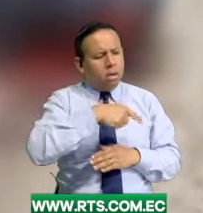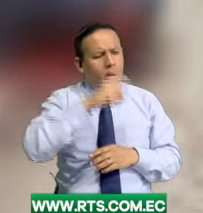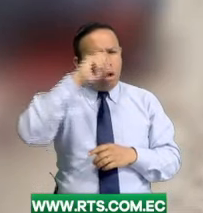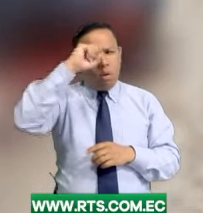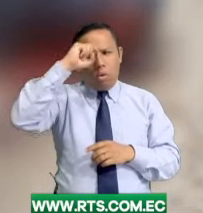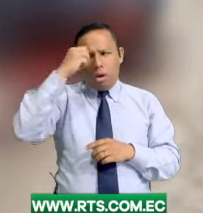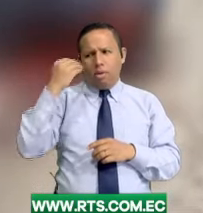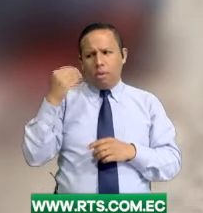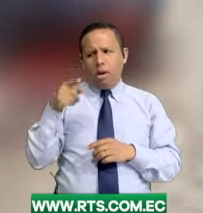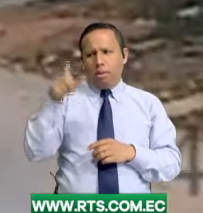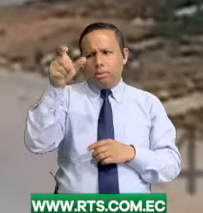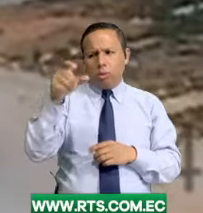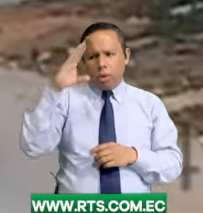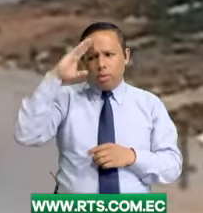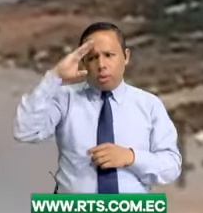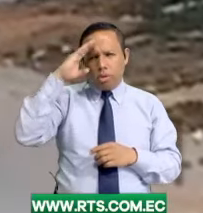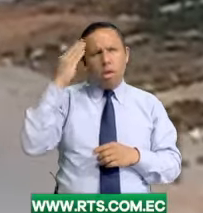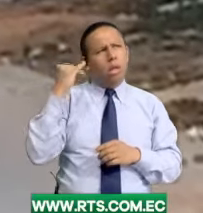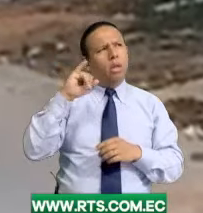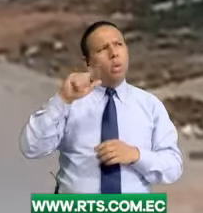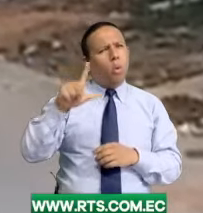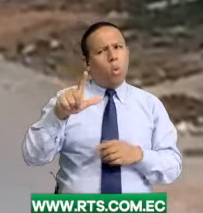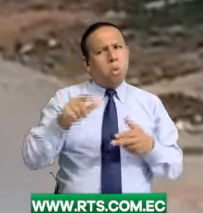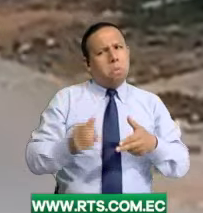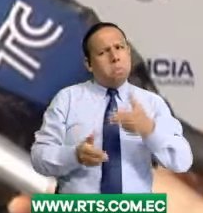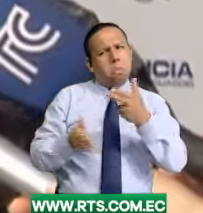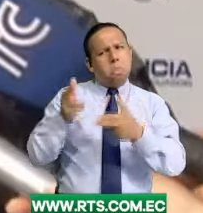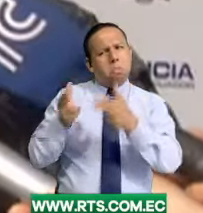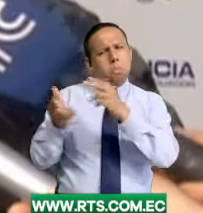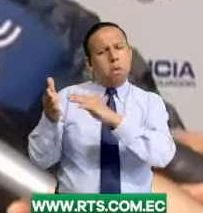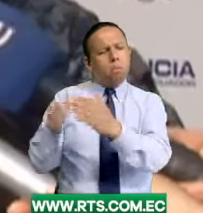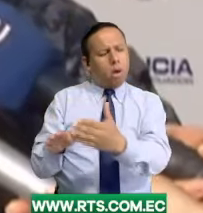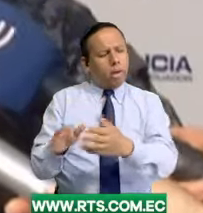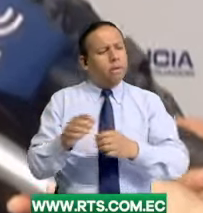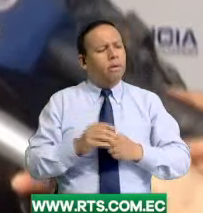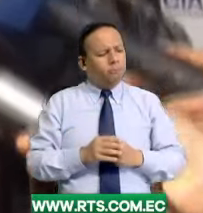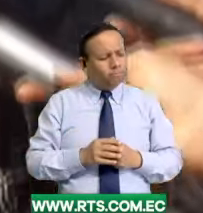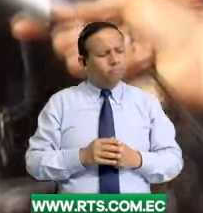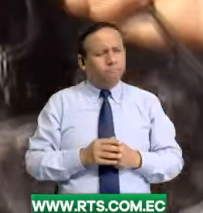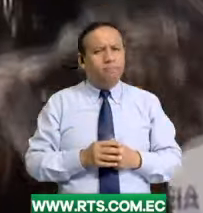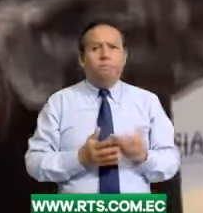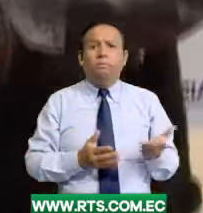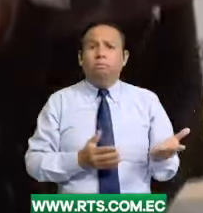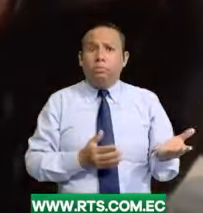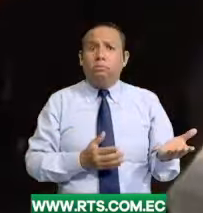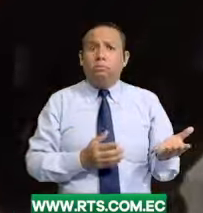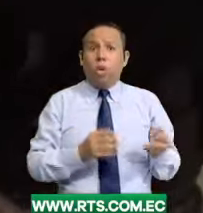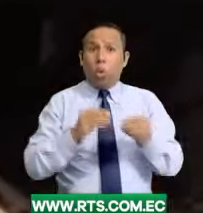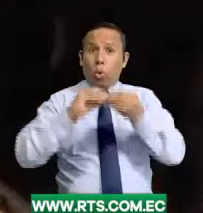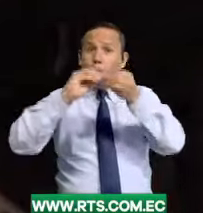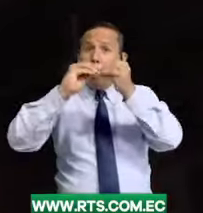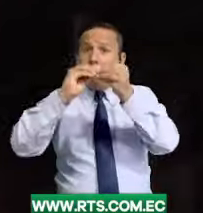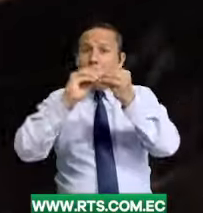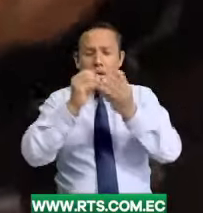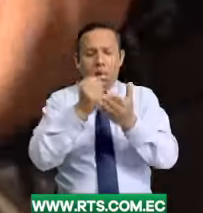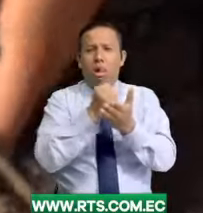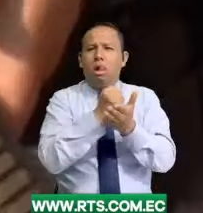a un uniformado en el mes de julio. Totalmente borrada y el